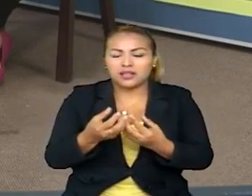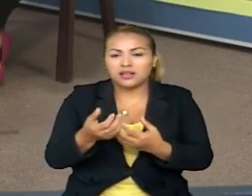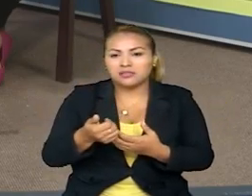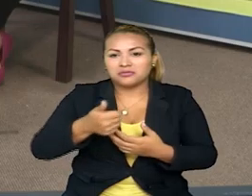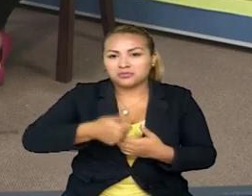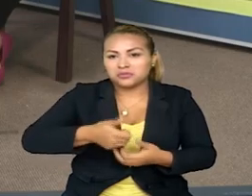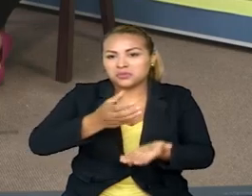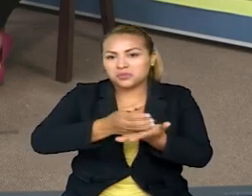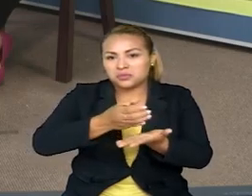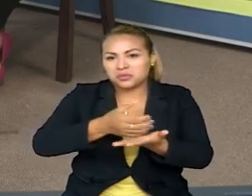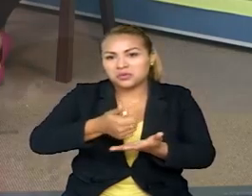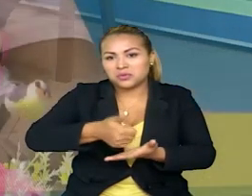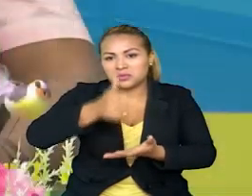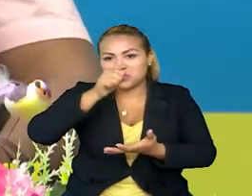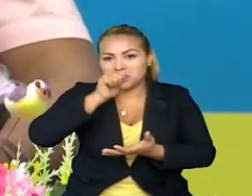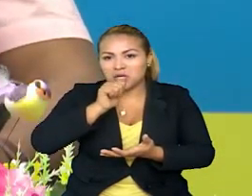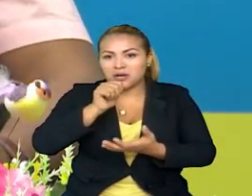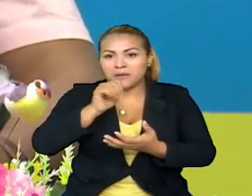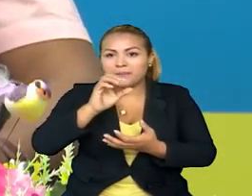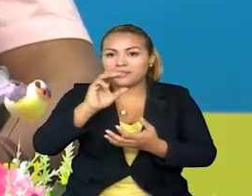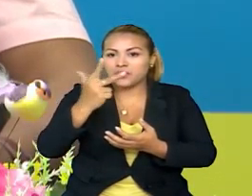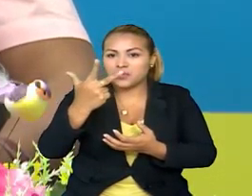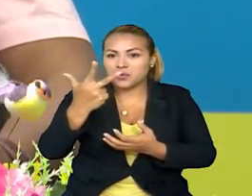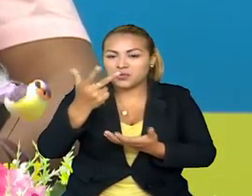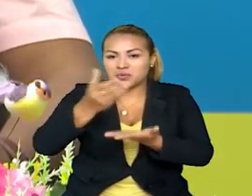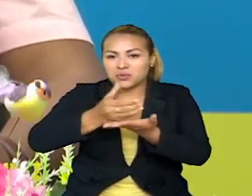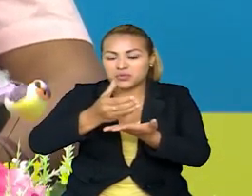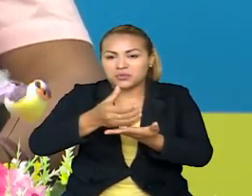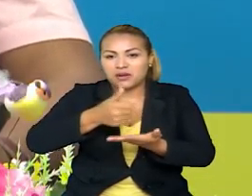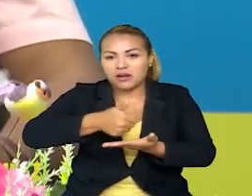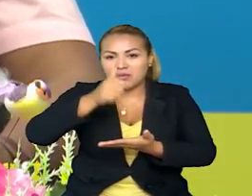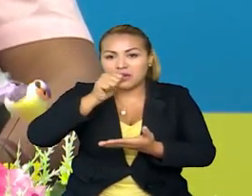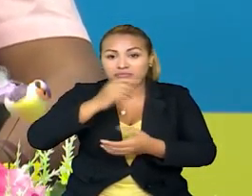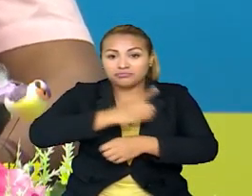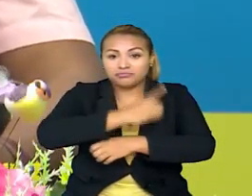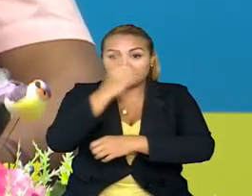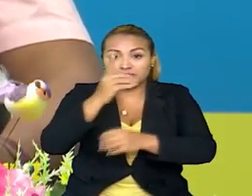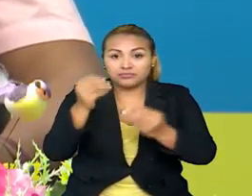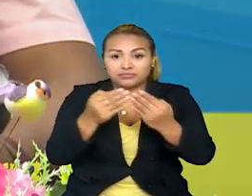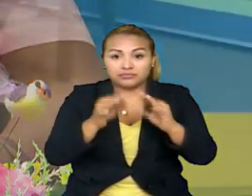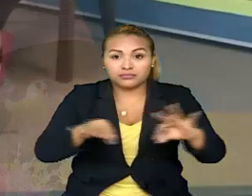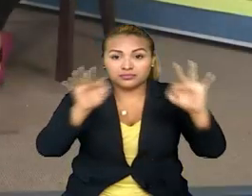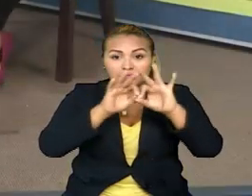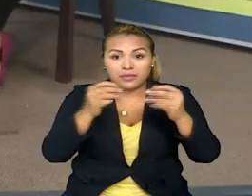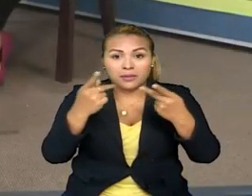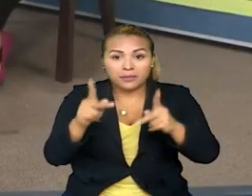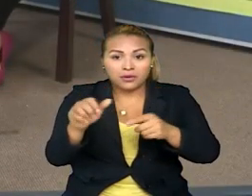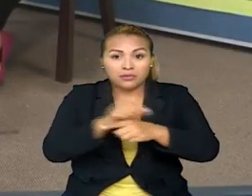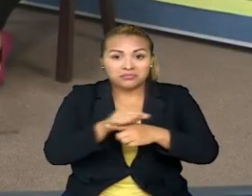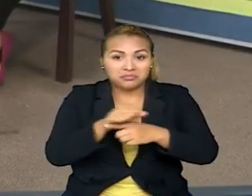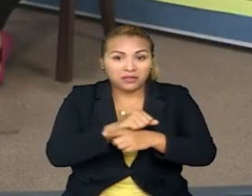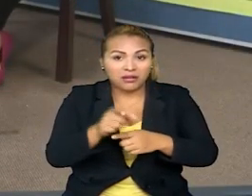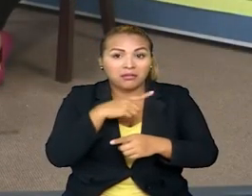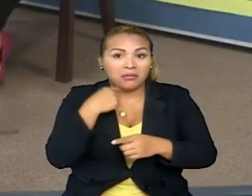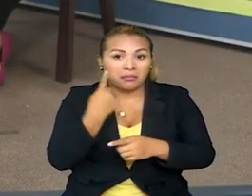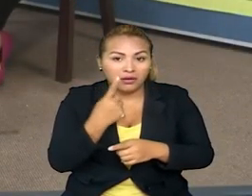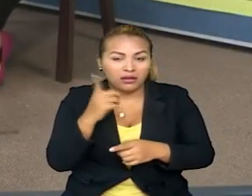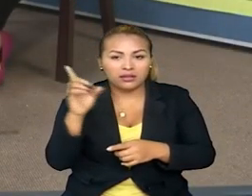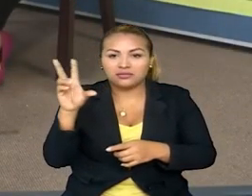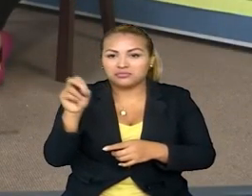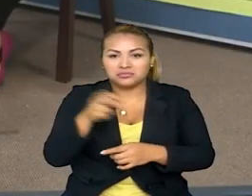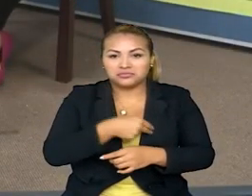ocho vasos de agua al día es fundamental pero la práctica no lo hacemos así como cómo fomentar